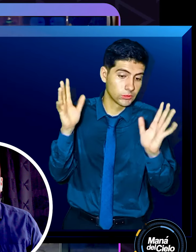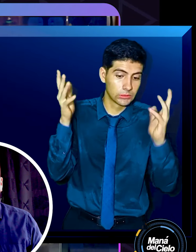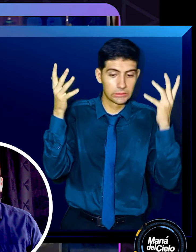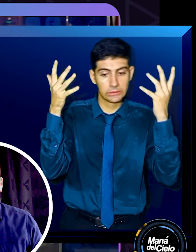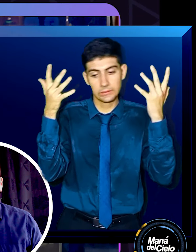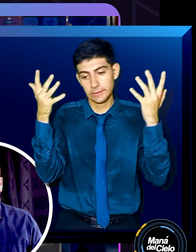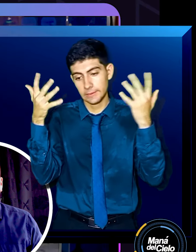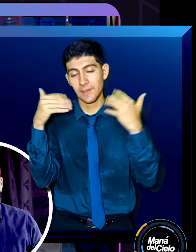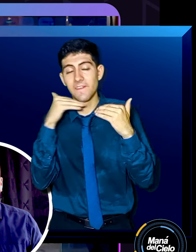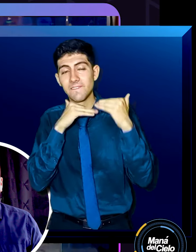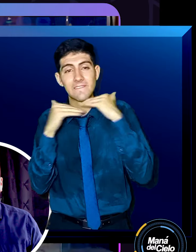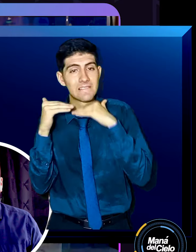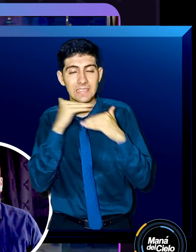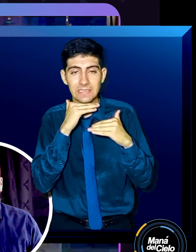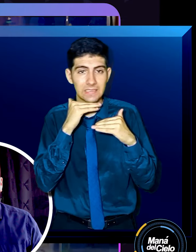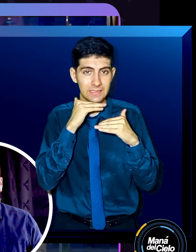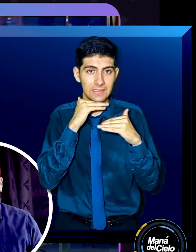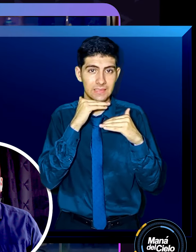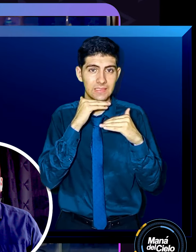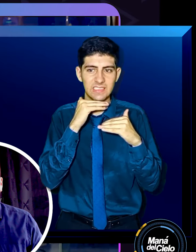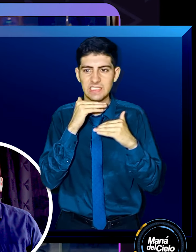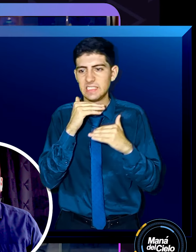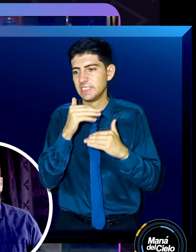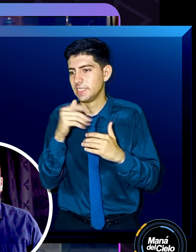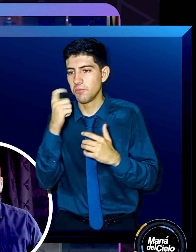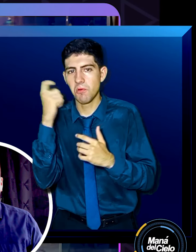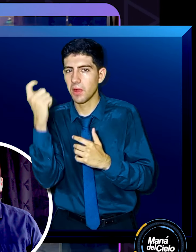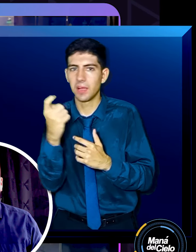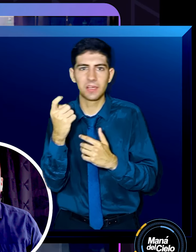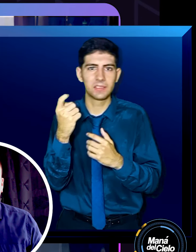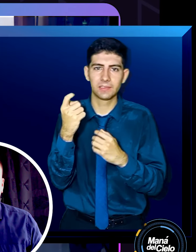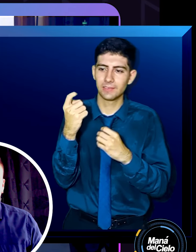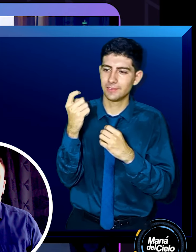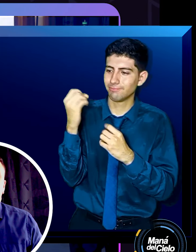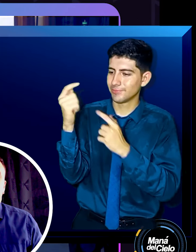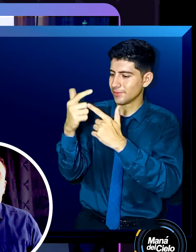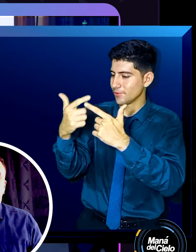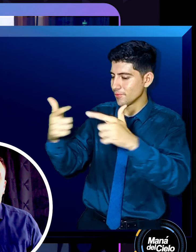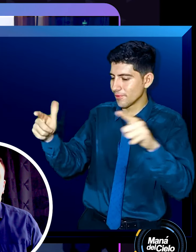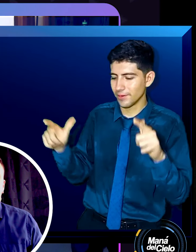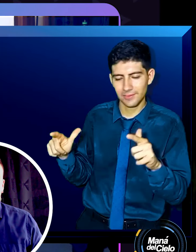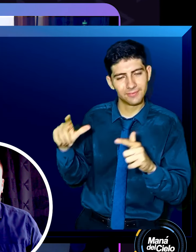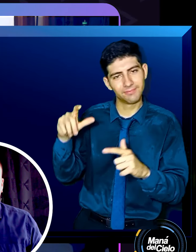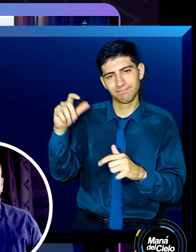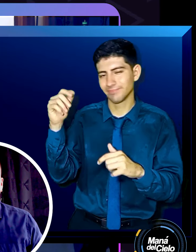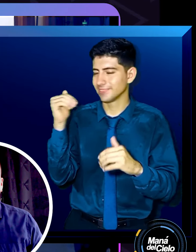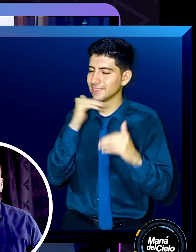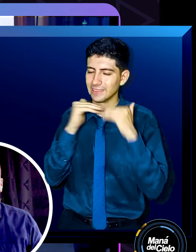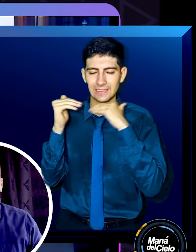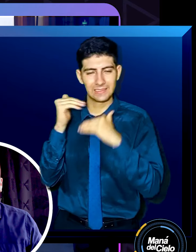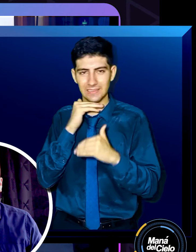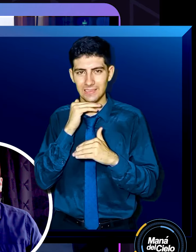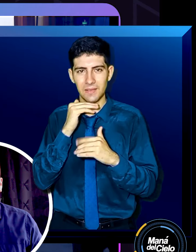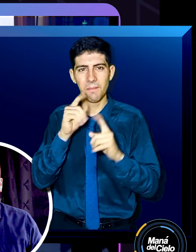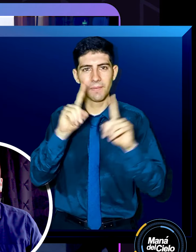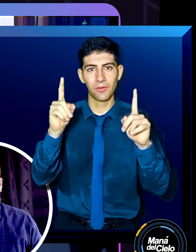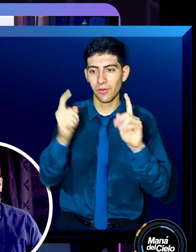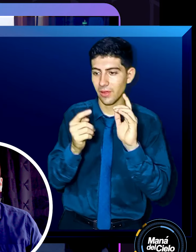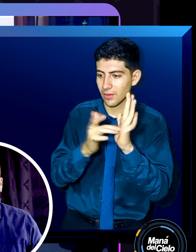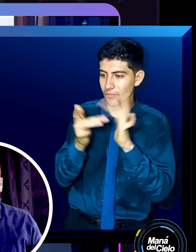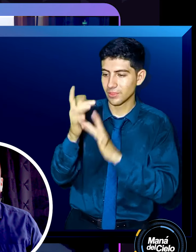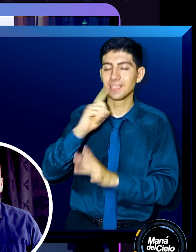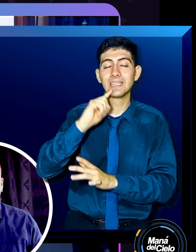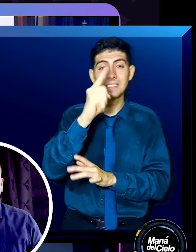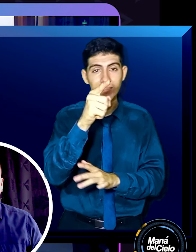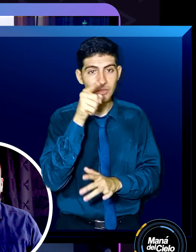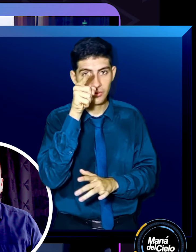esta mañana tienes la oportunidad de beber del agua de la verdad, verdad. El que bebiere del agua que yo le daré, declaro que